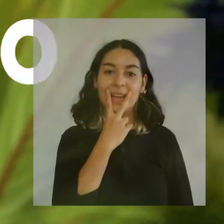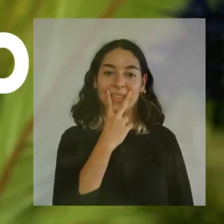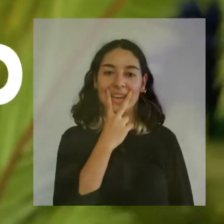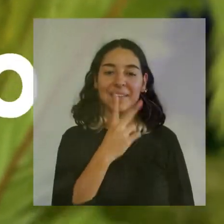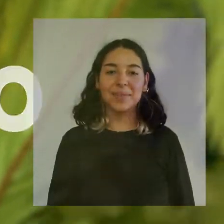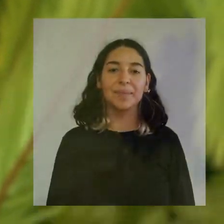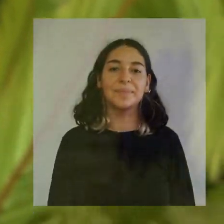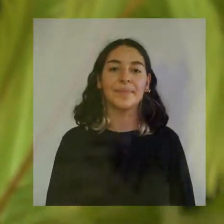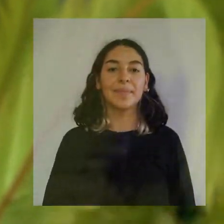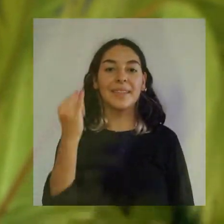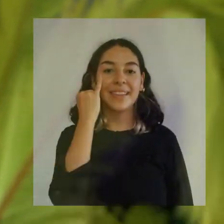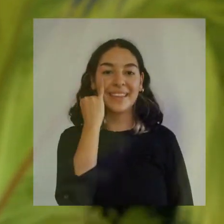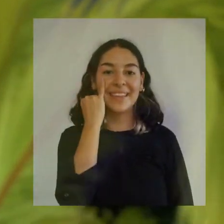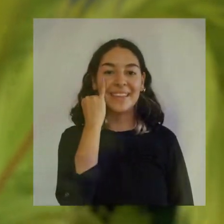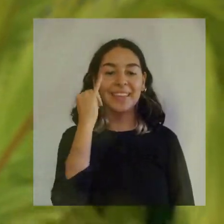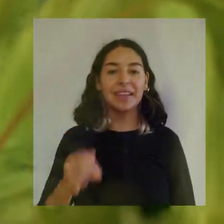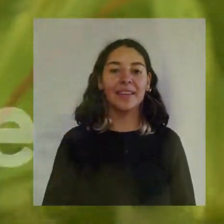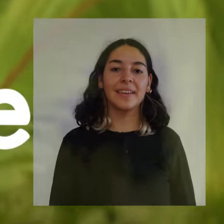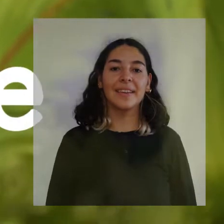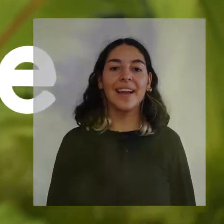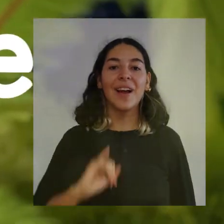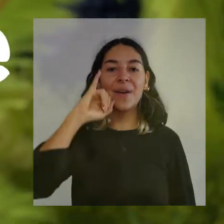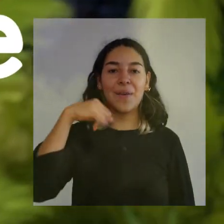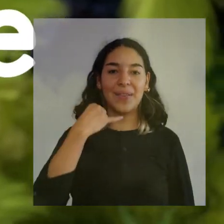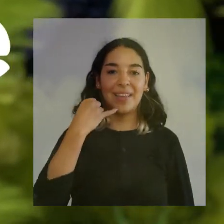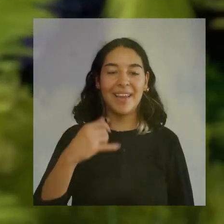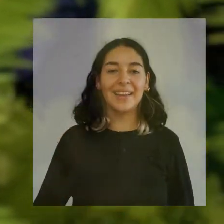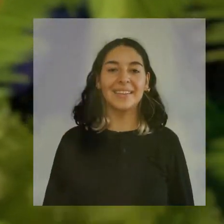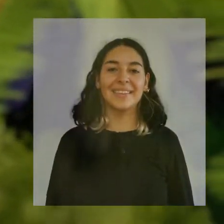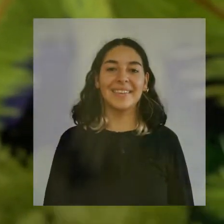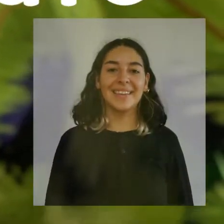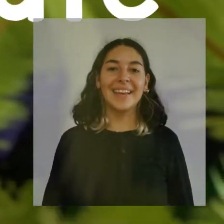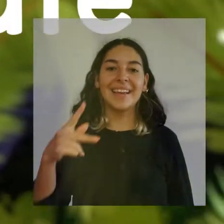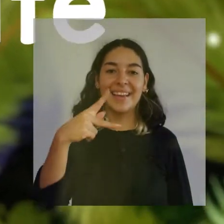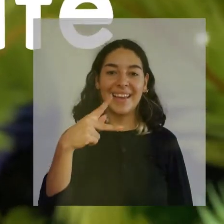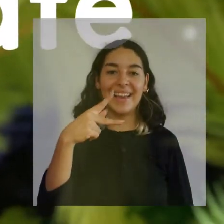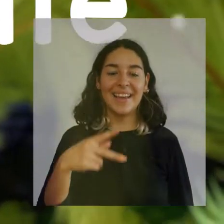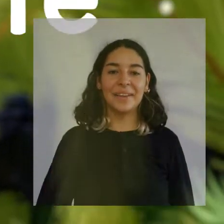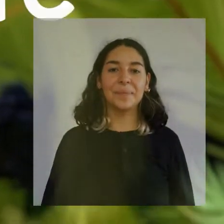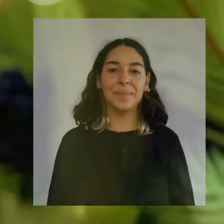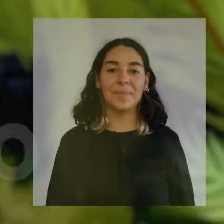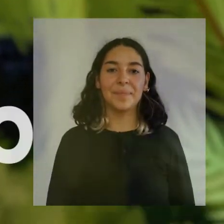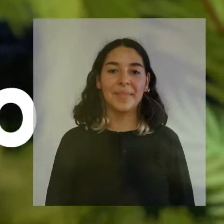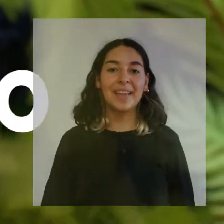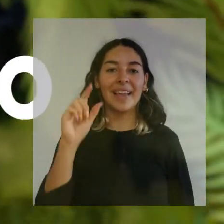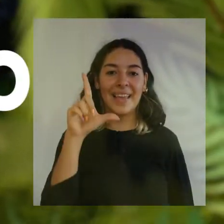H, I, J, K,